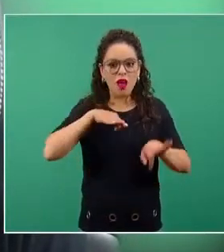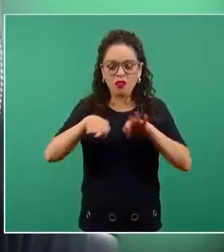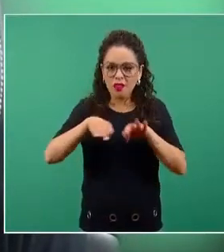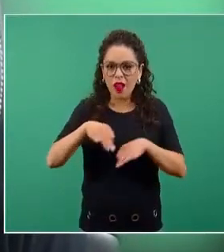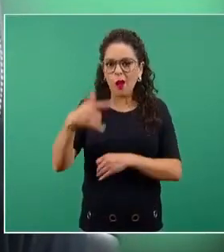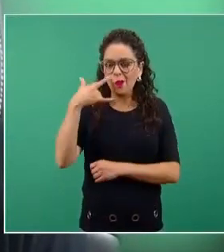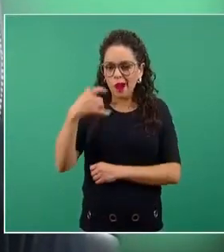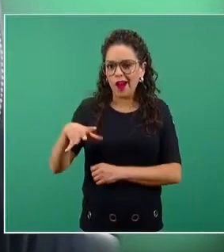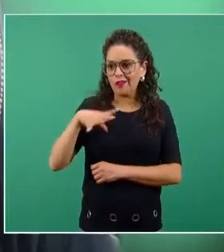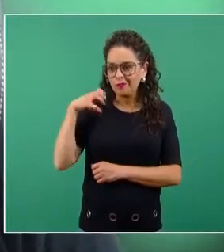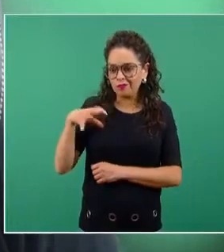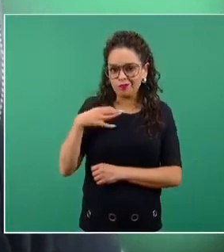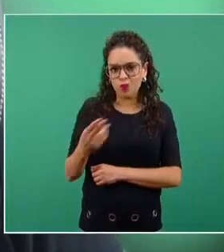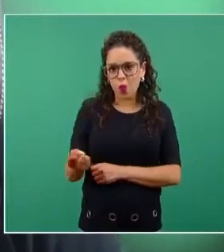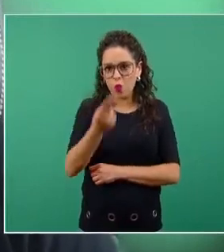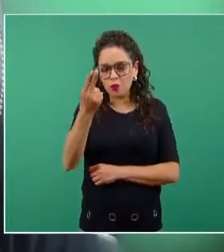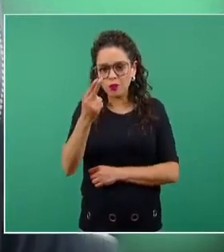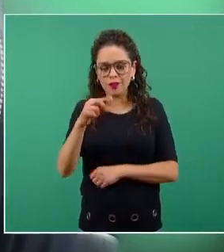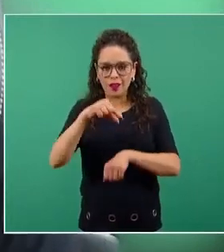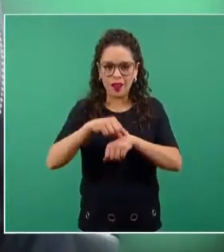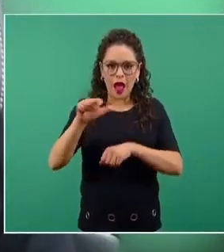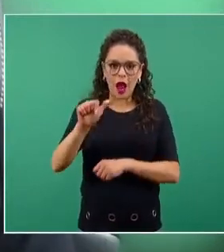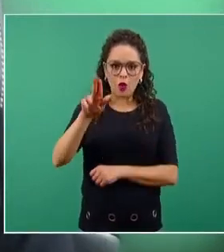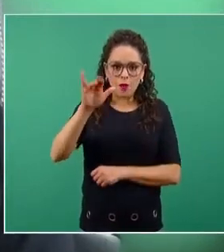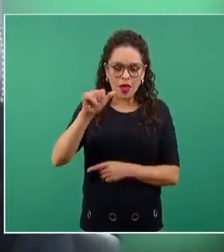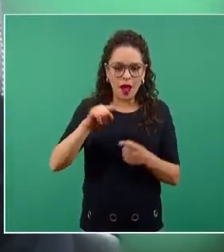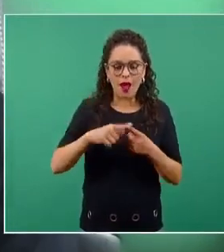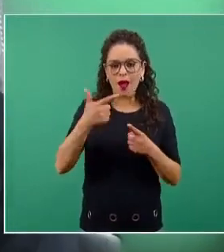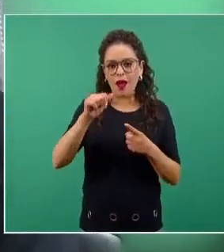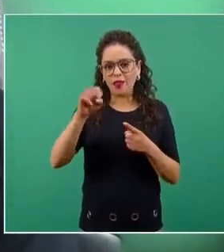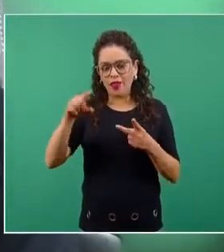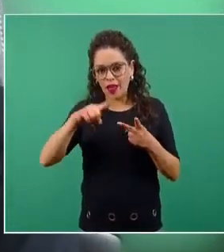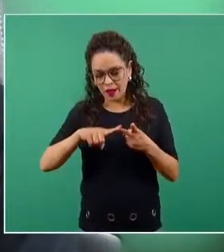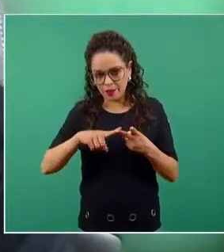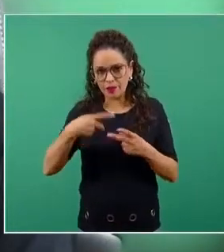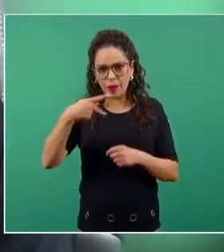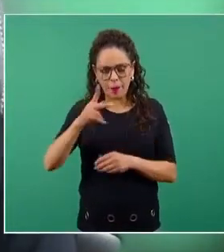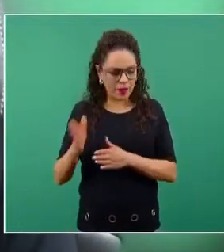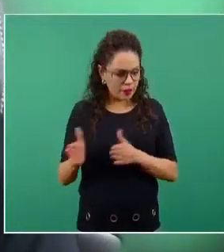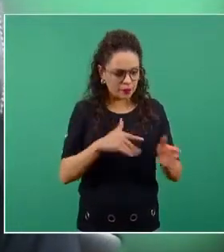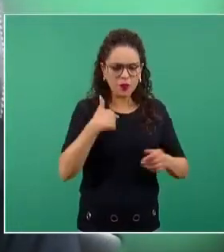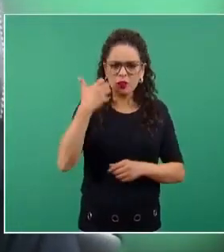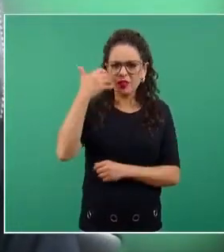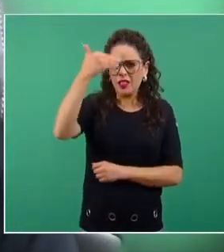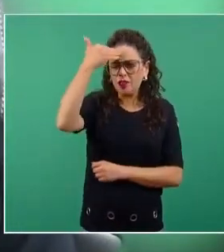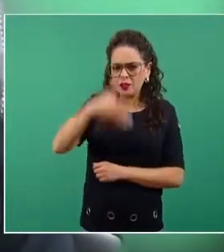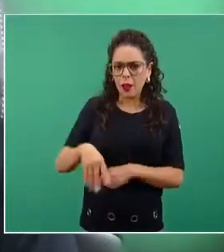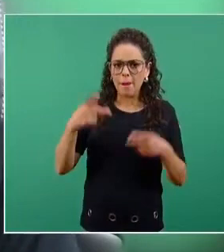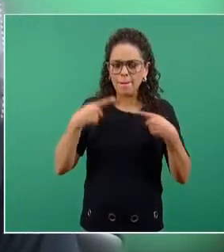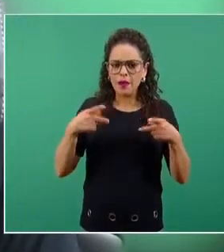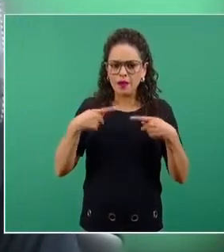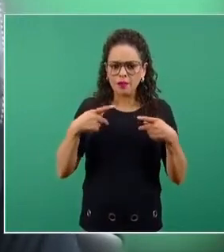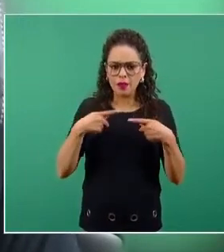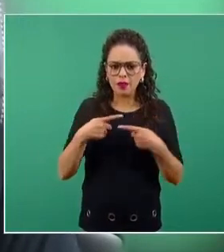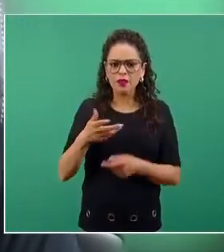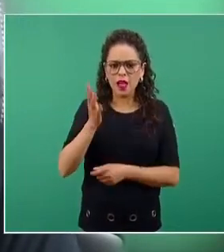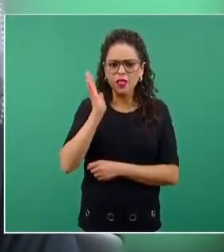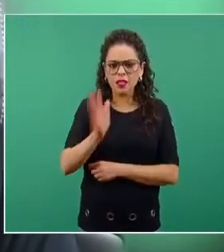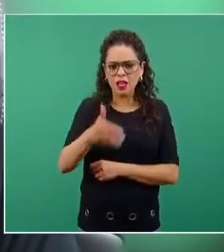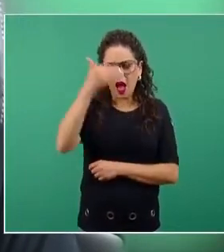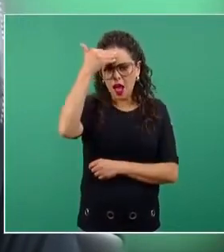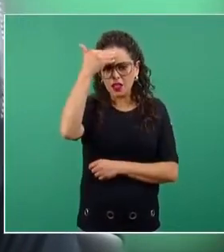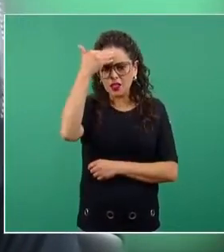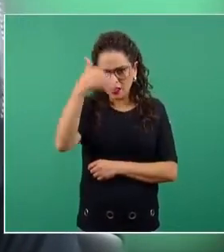doctor Alomía, al doctor Gatell. Y algo muy importante, quisiera saber si la gente puede estar enterada por qué situación ahora fue la conferencia de esta